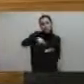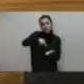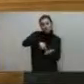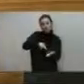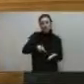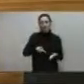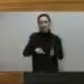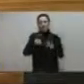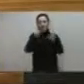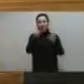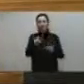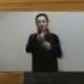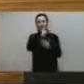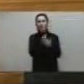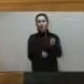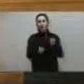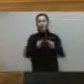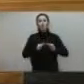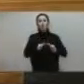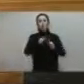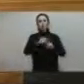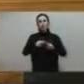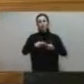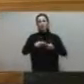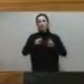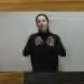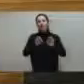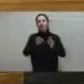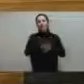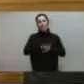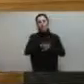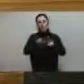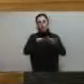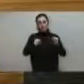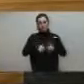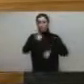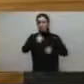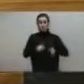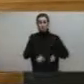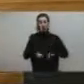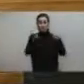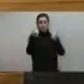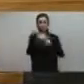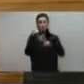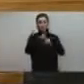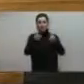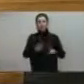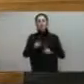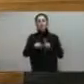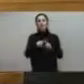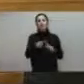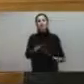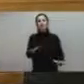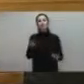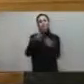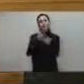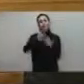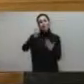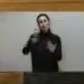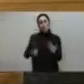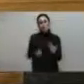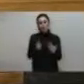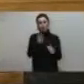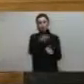se diseñen las políticas desde el Gobierno de Asturias que los haga más competitivos aún, si cabe, en el ámbito internacional, pero también frente a otras comunidades